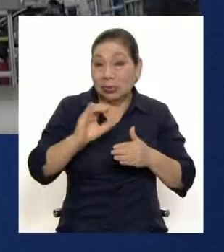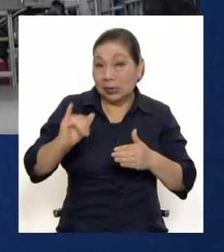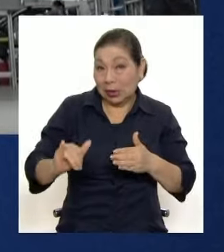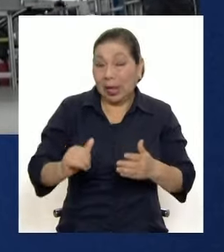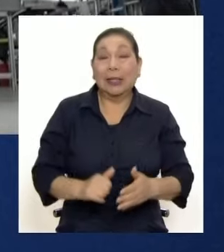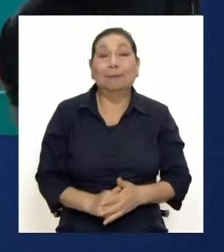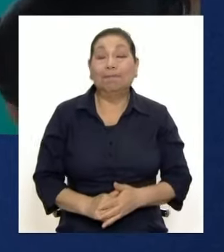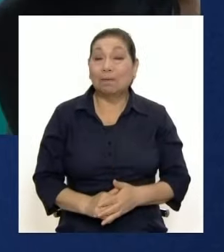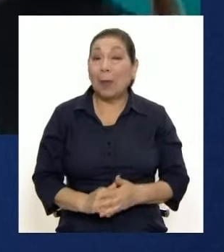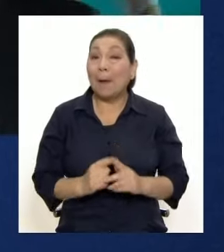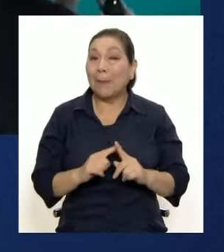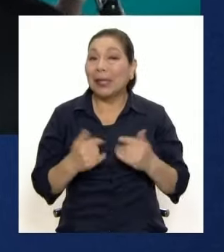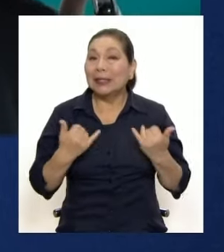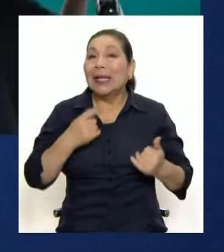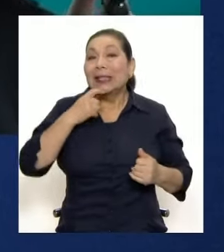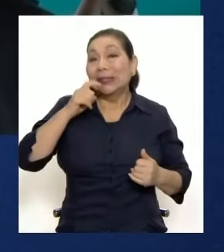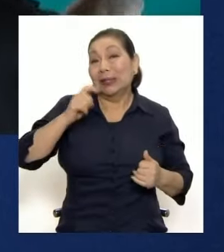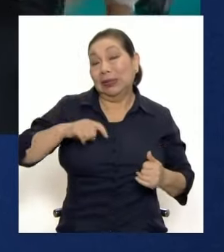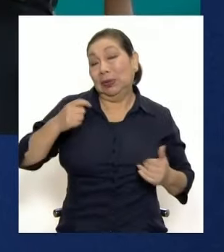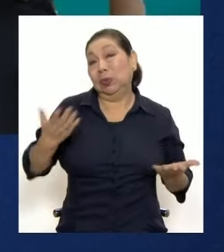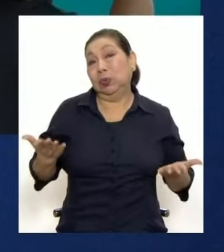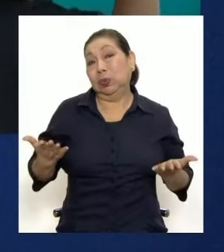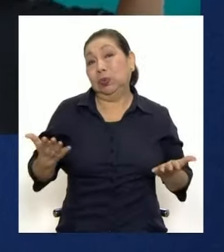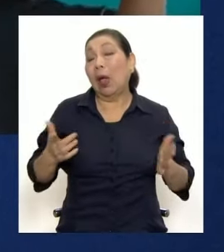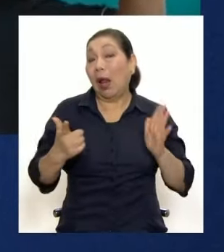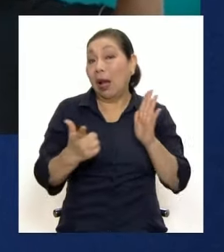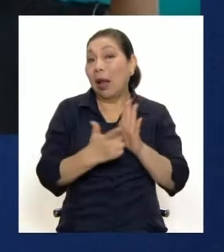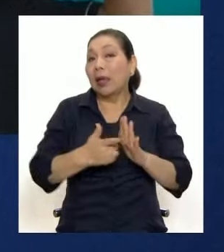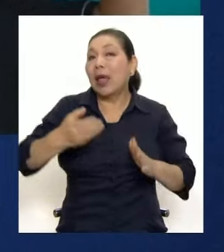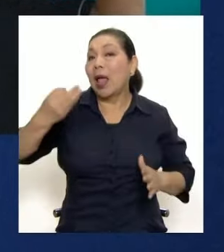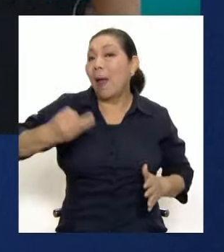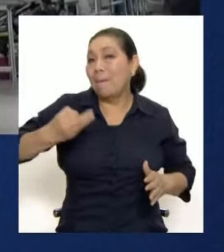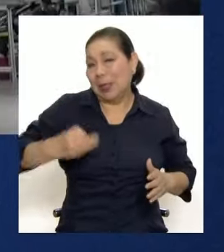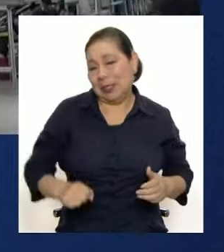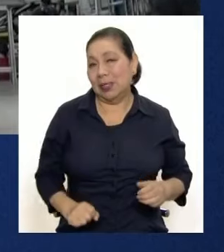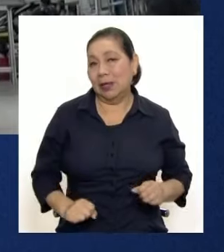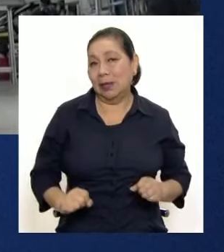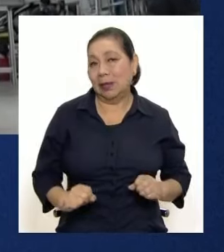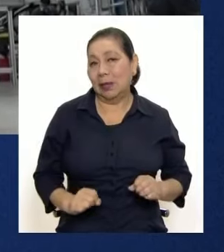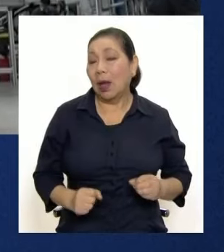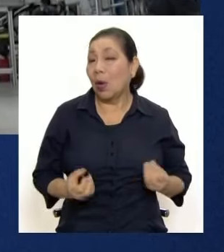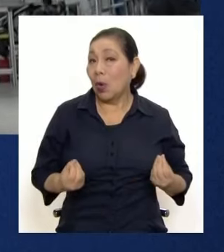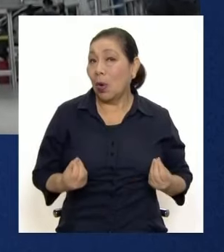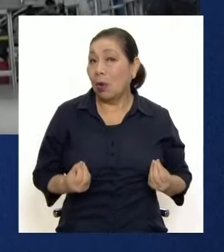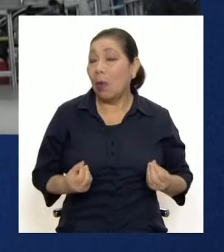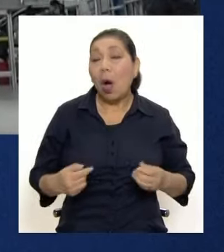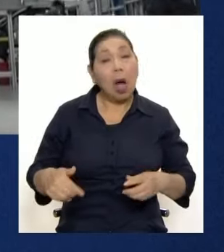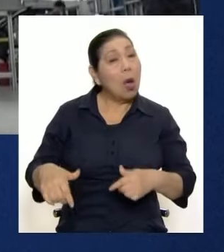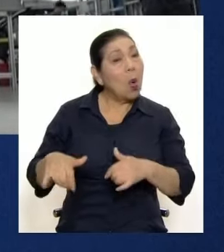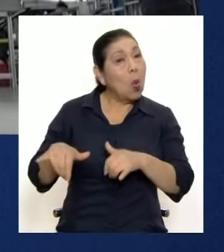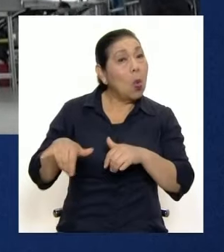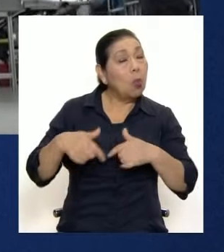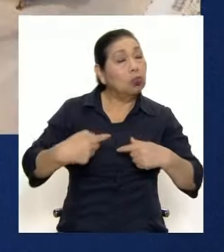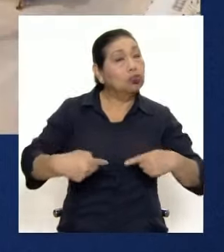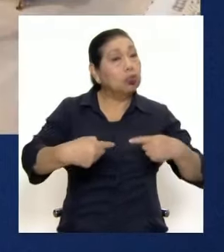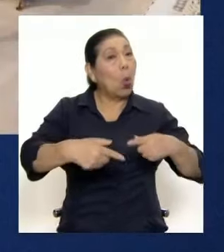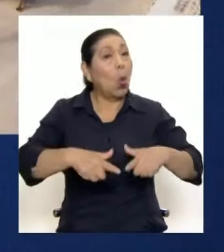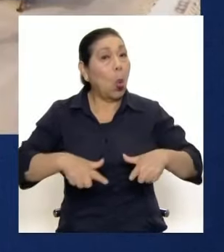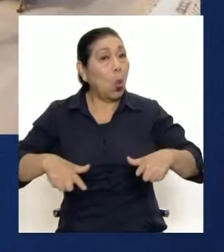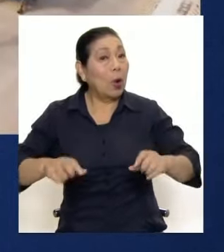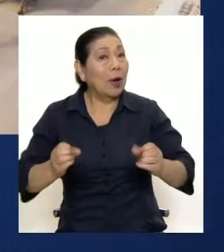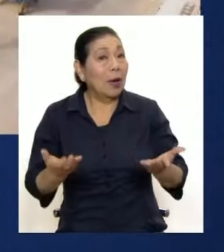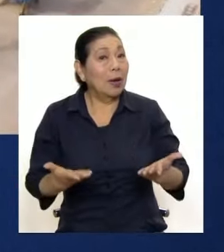el el el para eso se necesita una legislación especial para poder como decía ser competitivos con las otras zonas